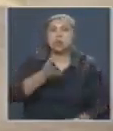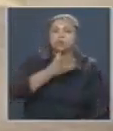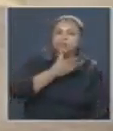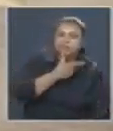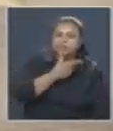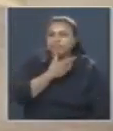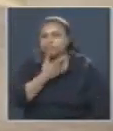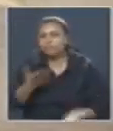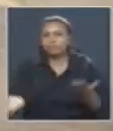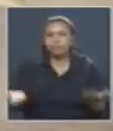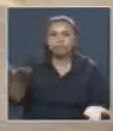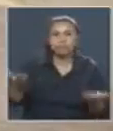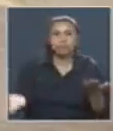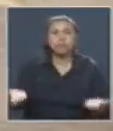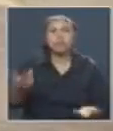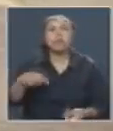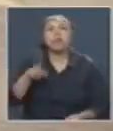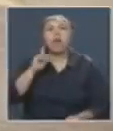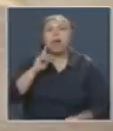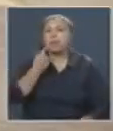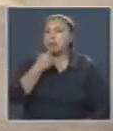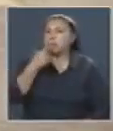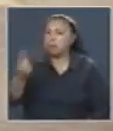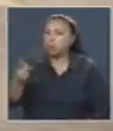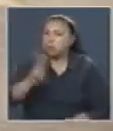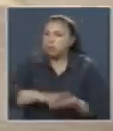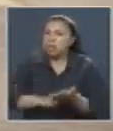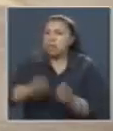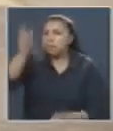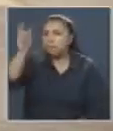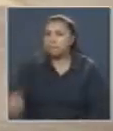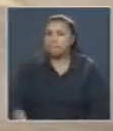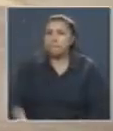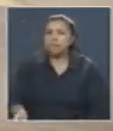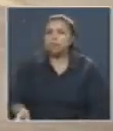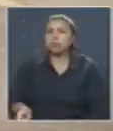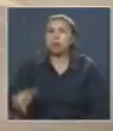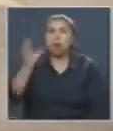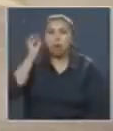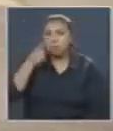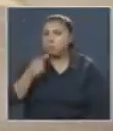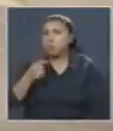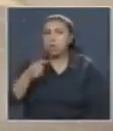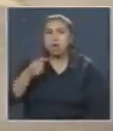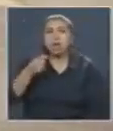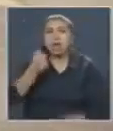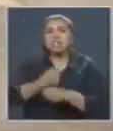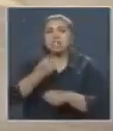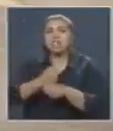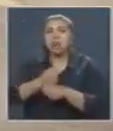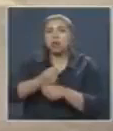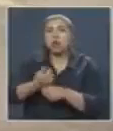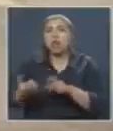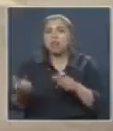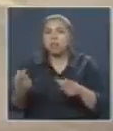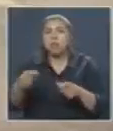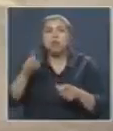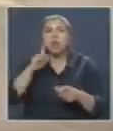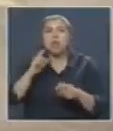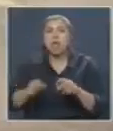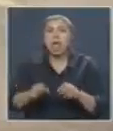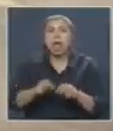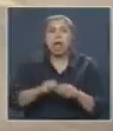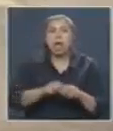segundo ante la pregunta legítima que tiene las trabajadoras en horarios respecto a la propuesta del gobierno también en materia previsional de